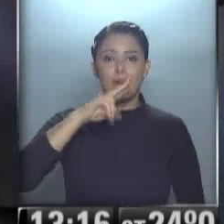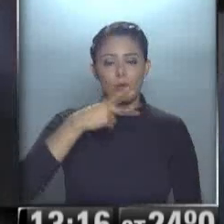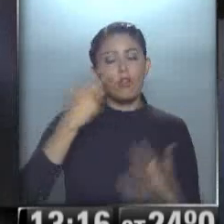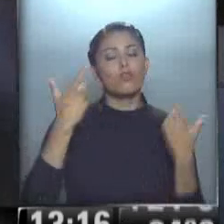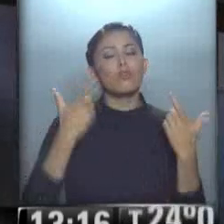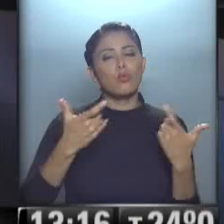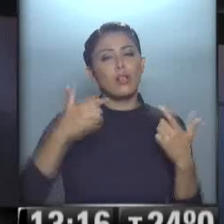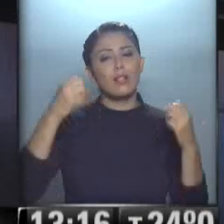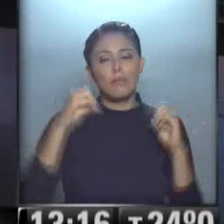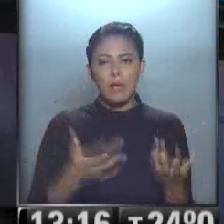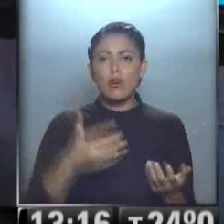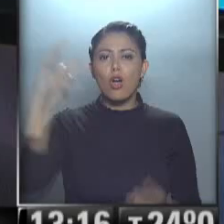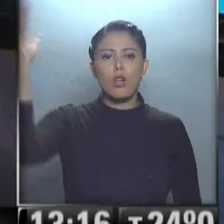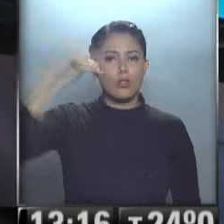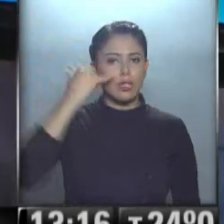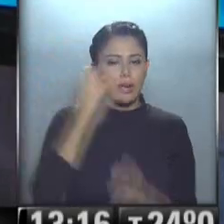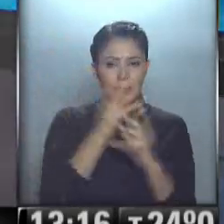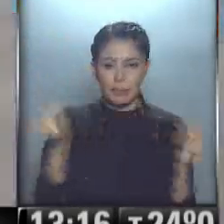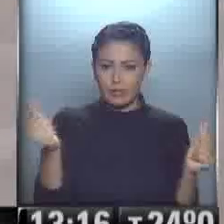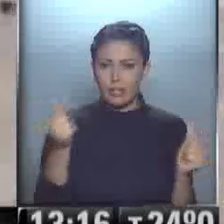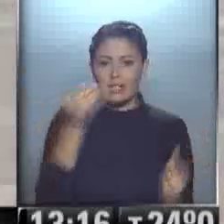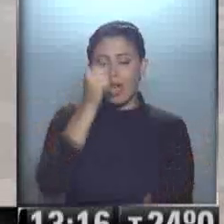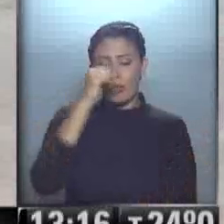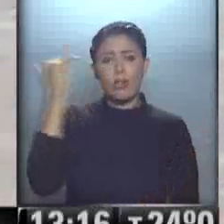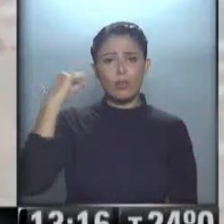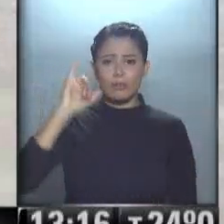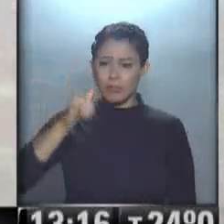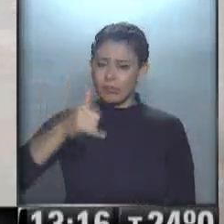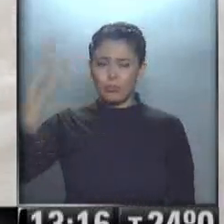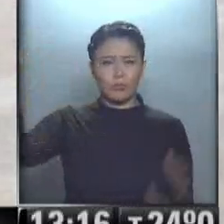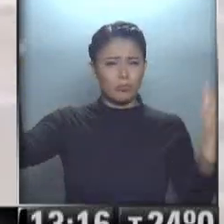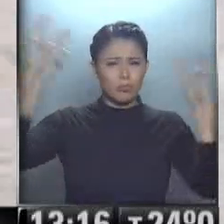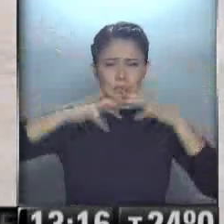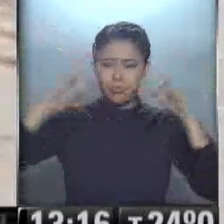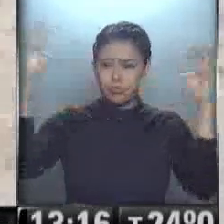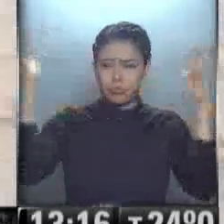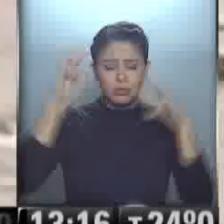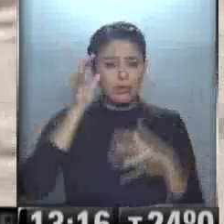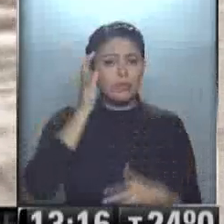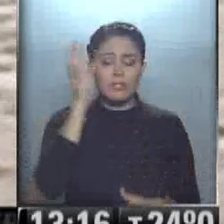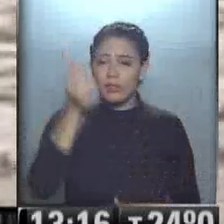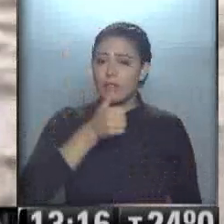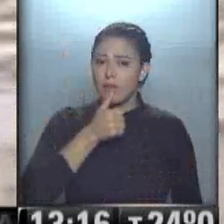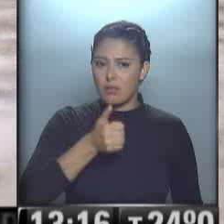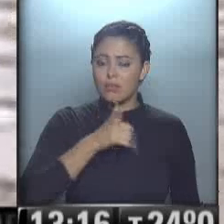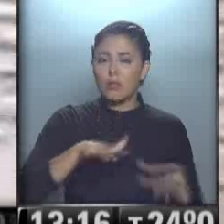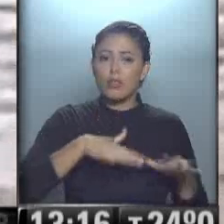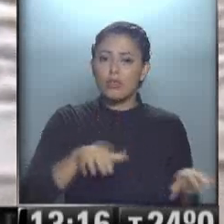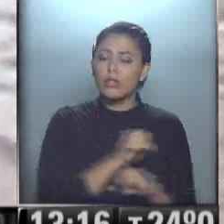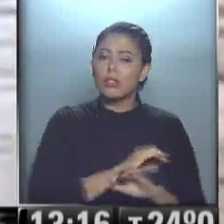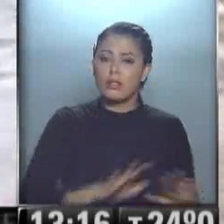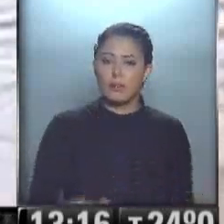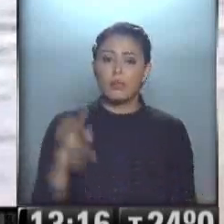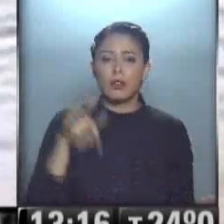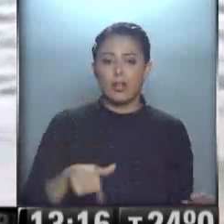mejoró. Pararon las precipitaciones que tuvieron durante el fin de semana, que fueron realmente muy intensas. Una situación crítica se